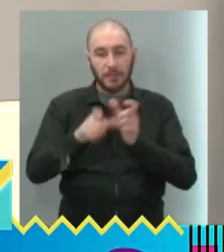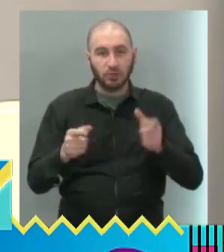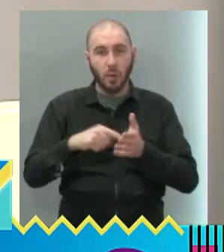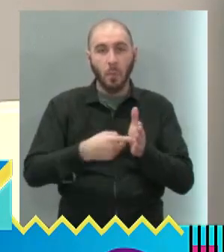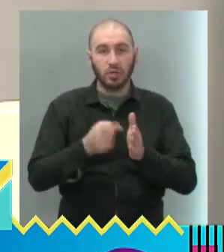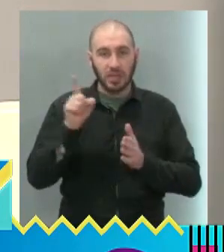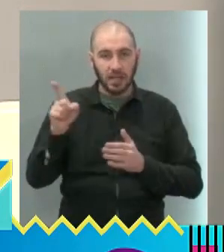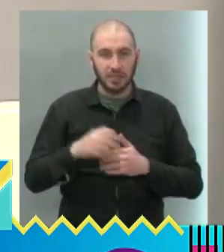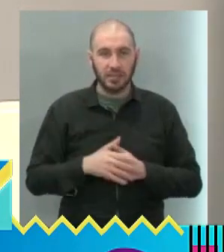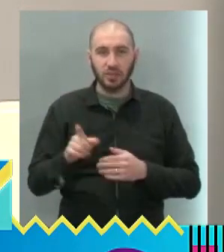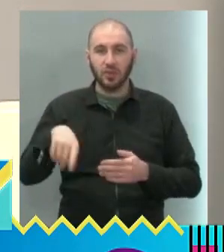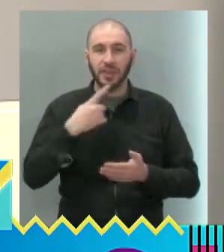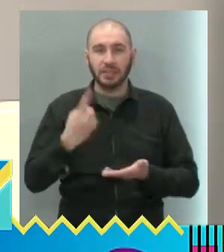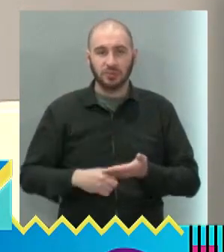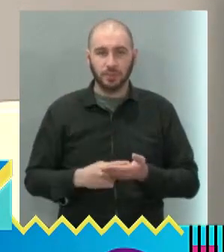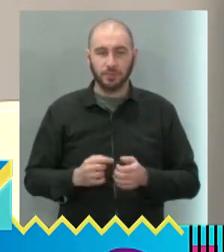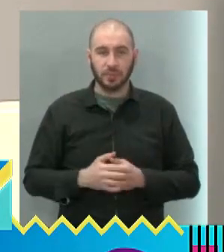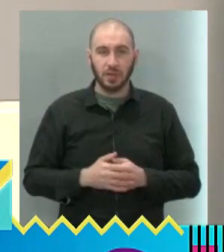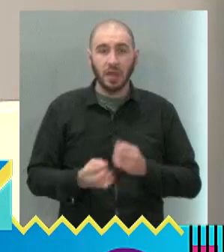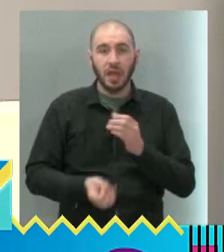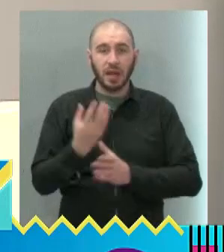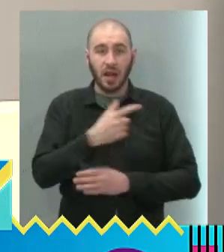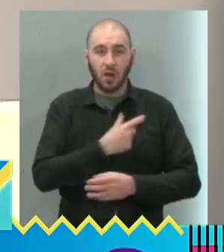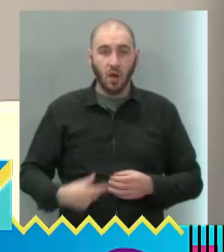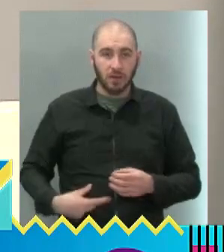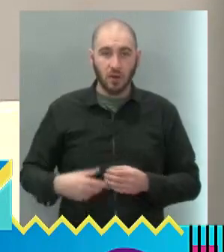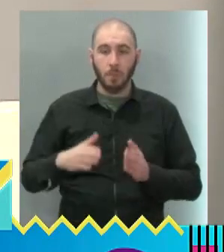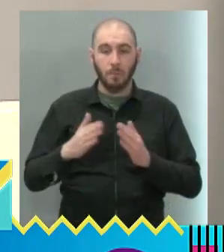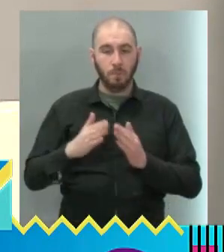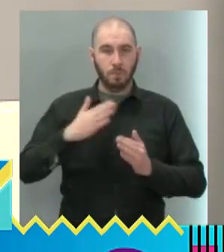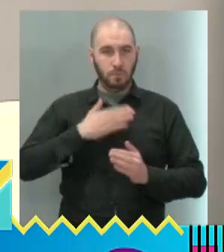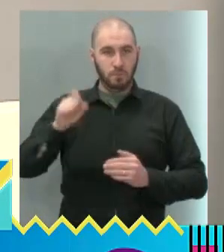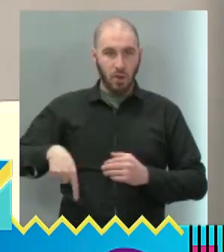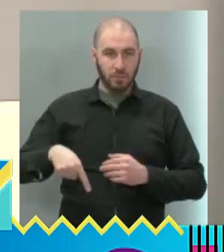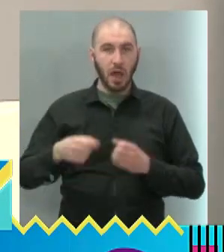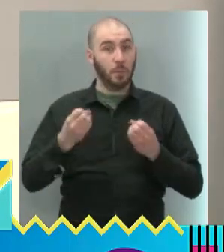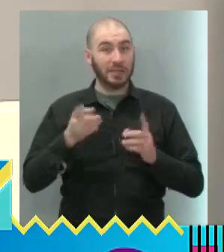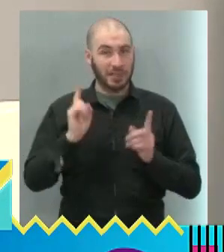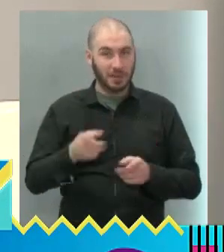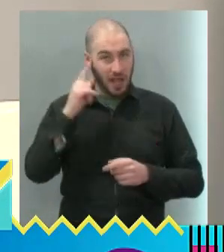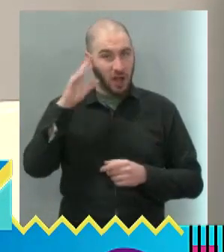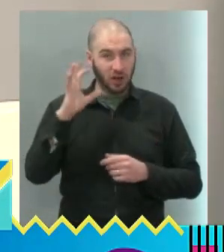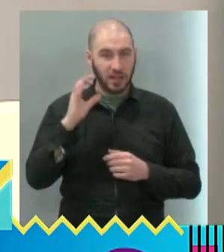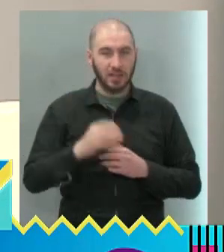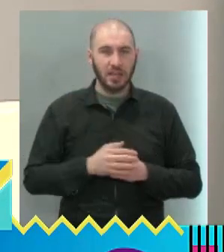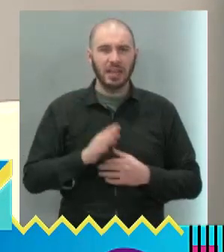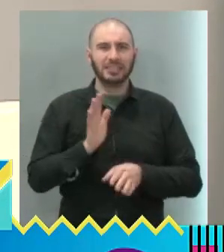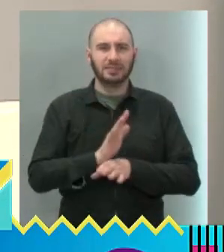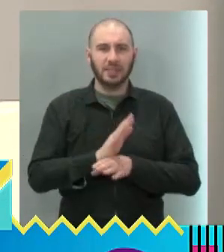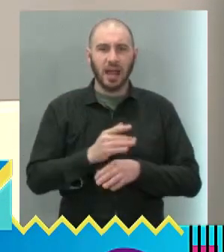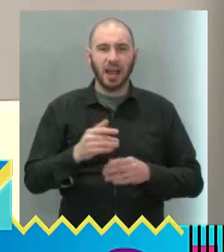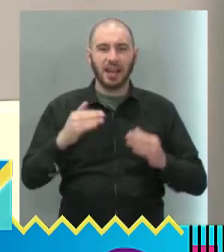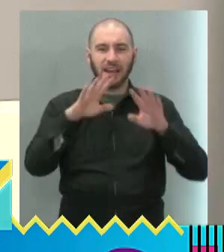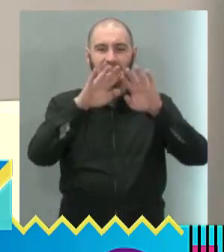de Buenos Aires deciden formar un gobierno local. Porque también tenemos que tener en cuenta eso, ¿qué era